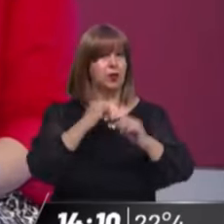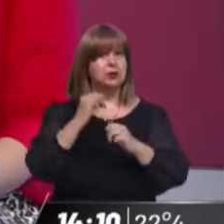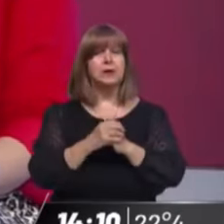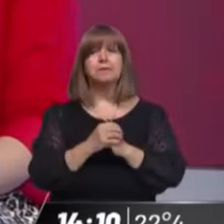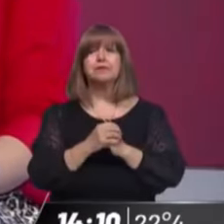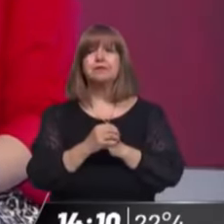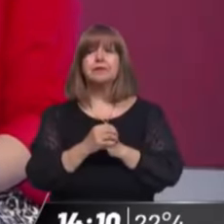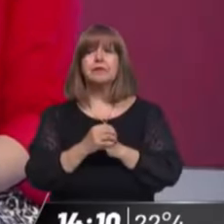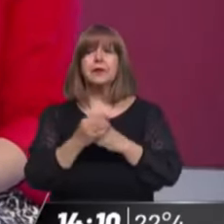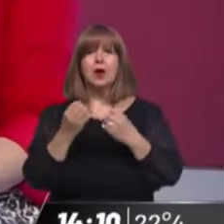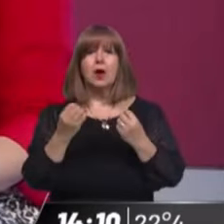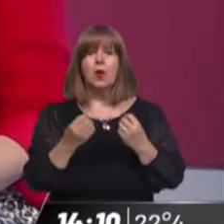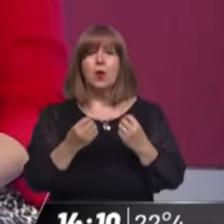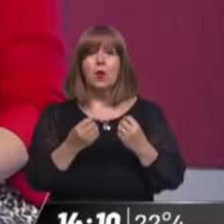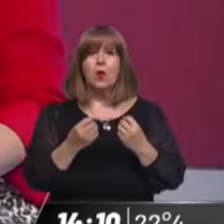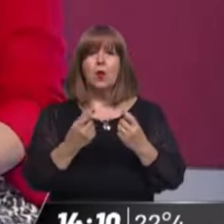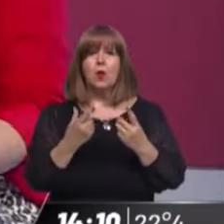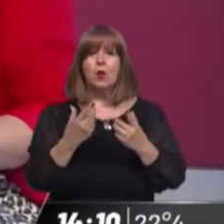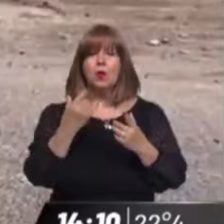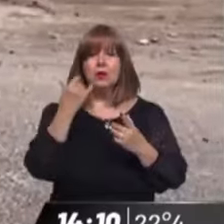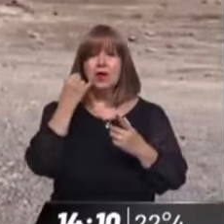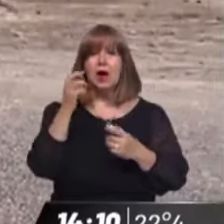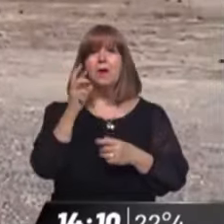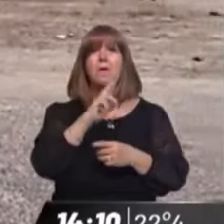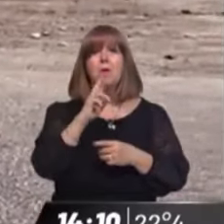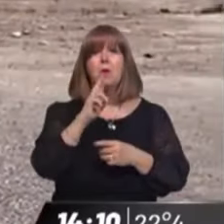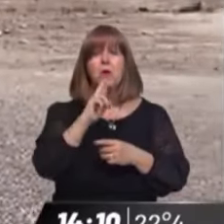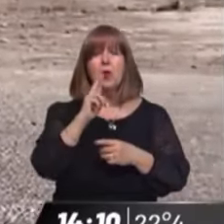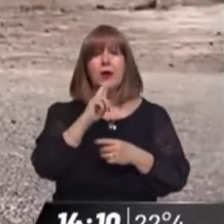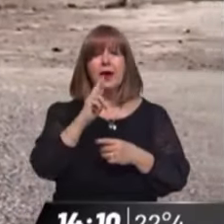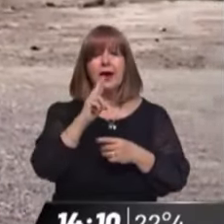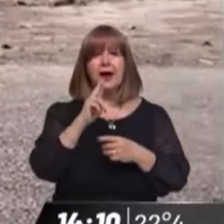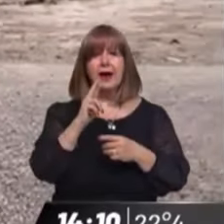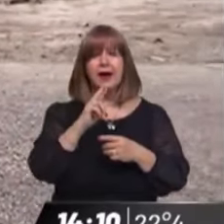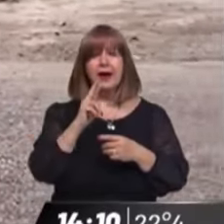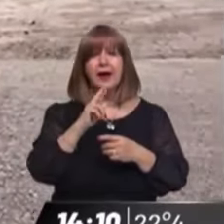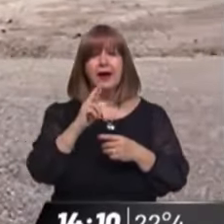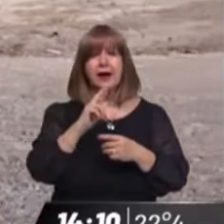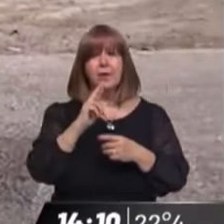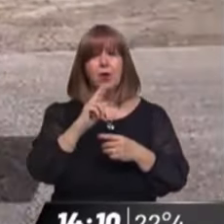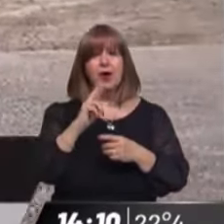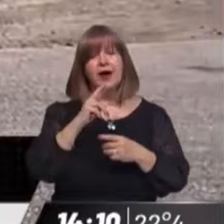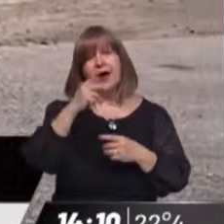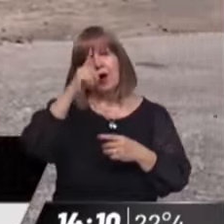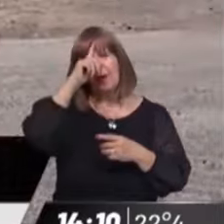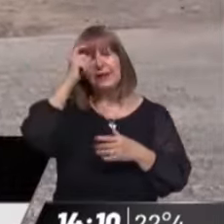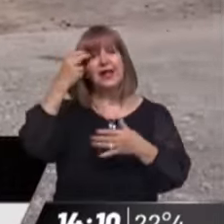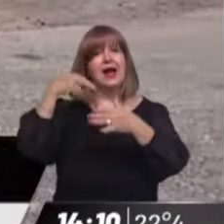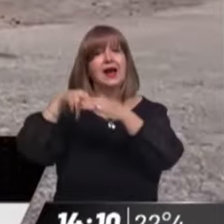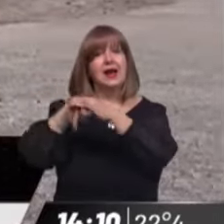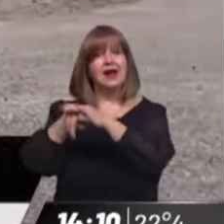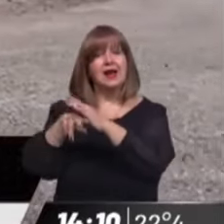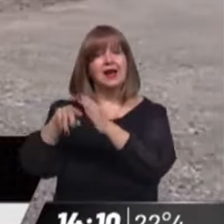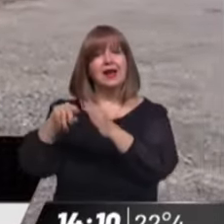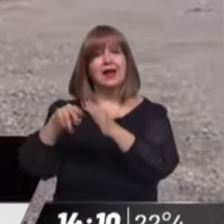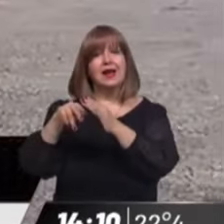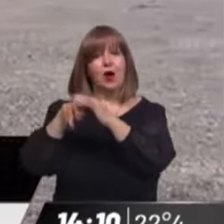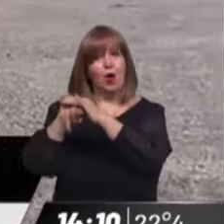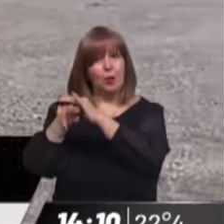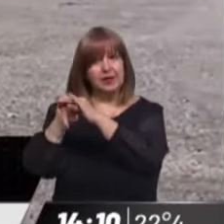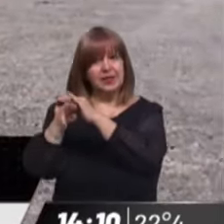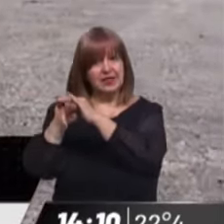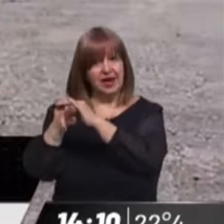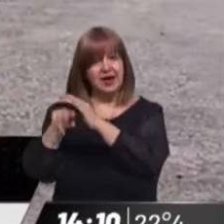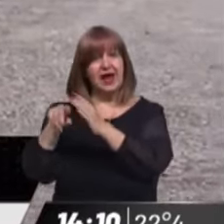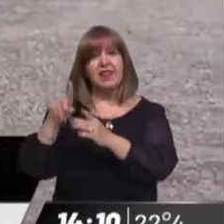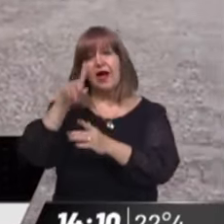Tenemos que contarles entonces que en relación a esta mujer que está muy gravemente herida, internada en el Hospital Central, avanza la investigación y